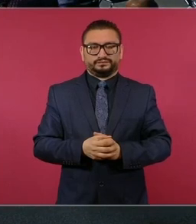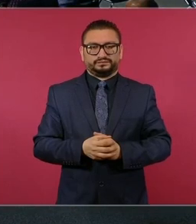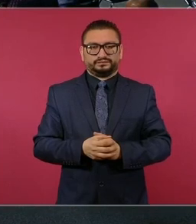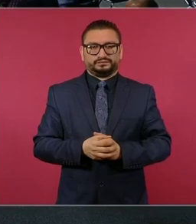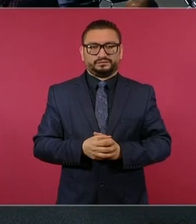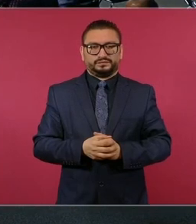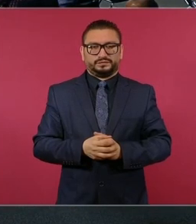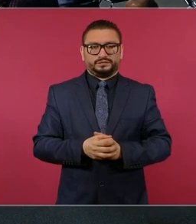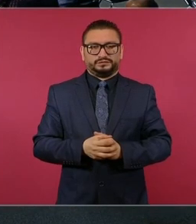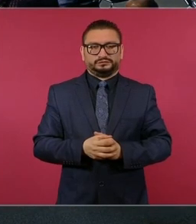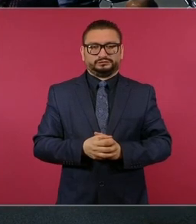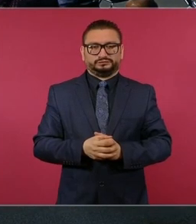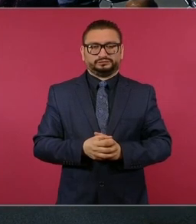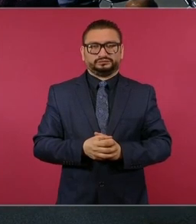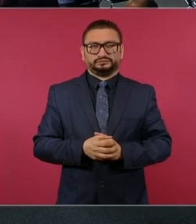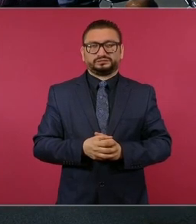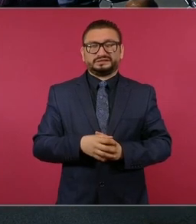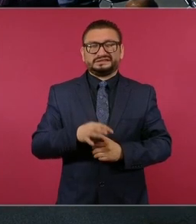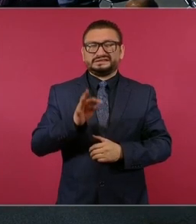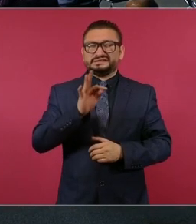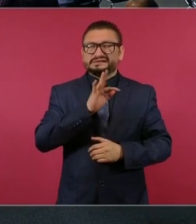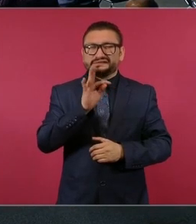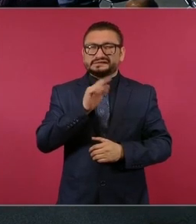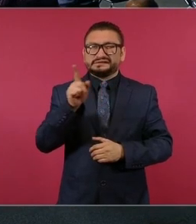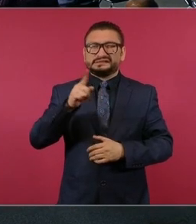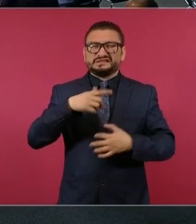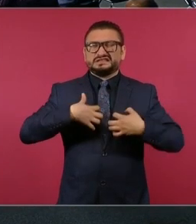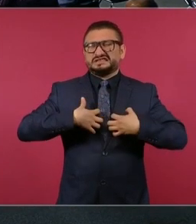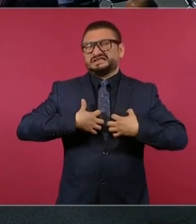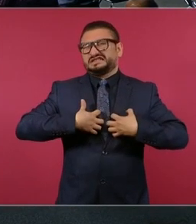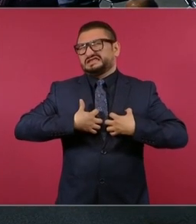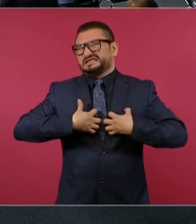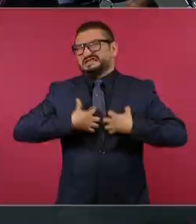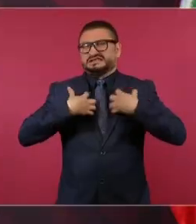Por mucho coraje que tenga,